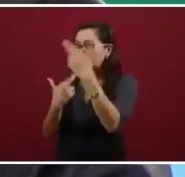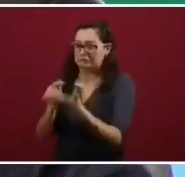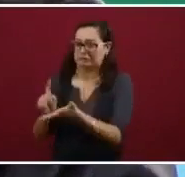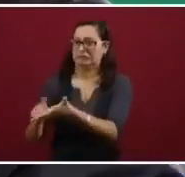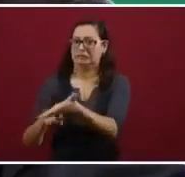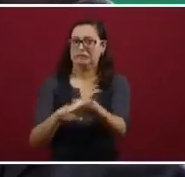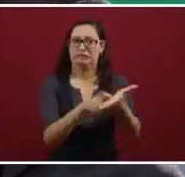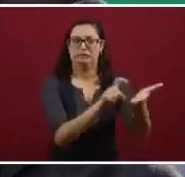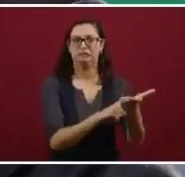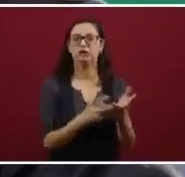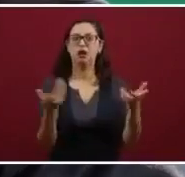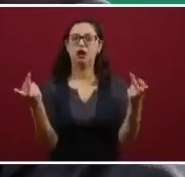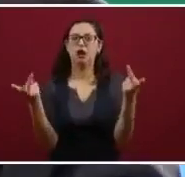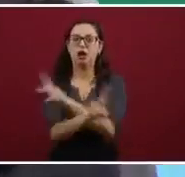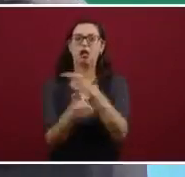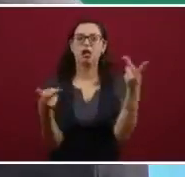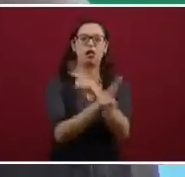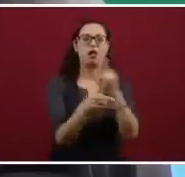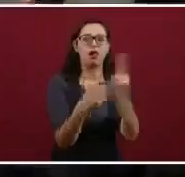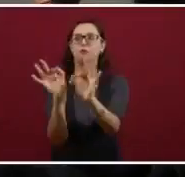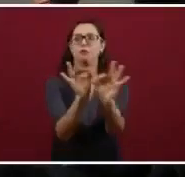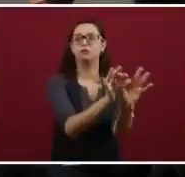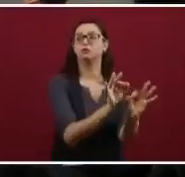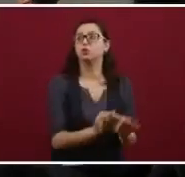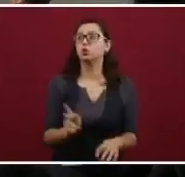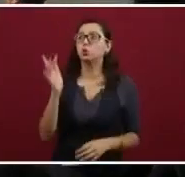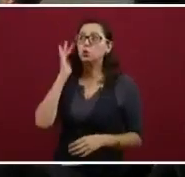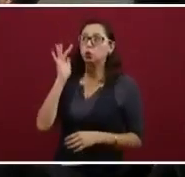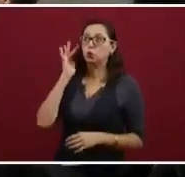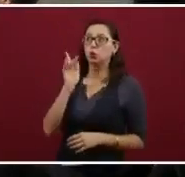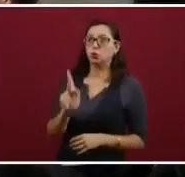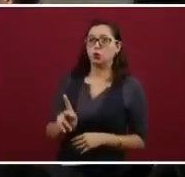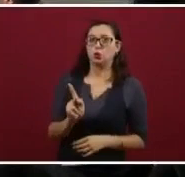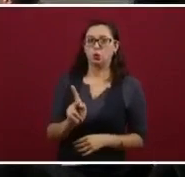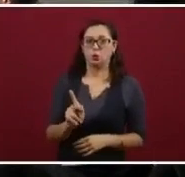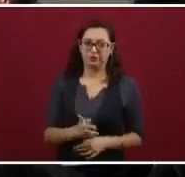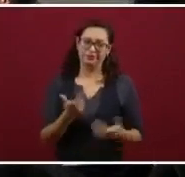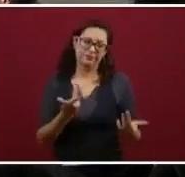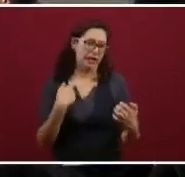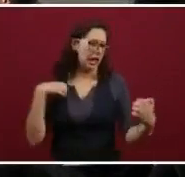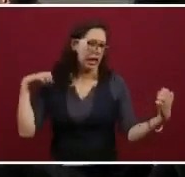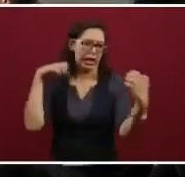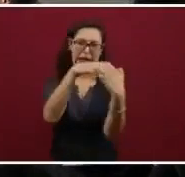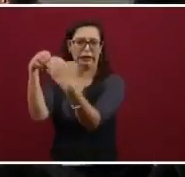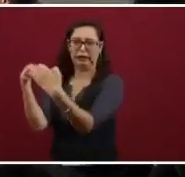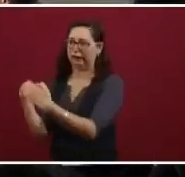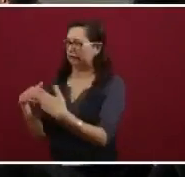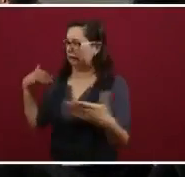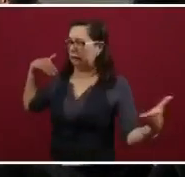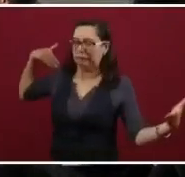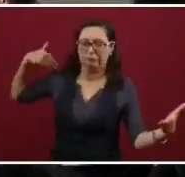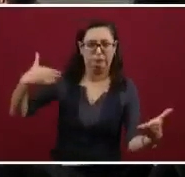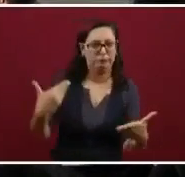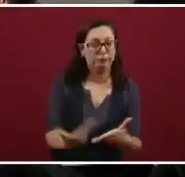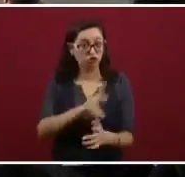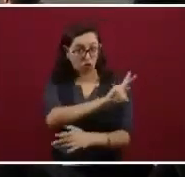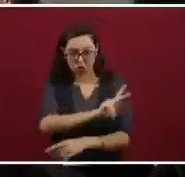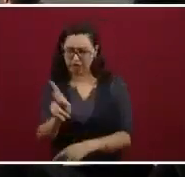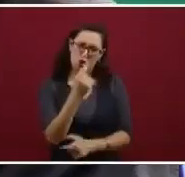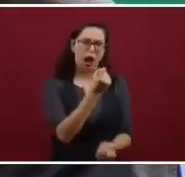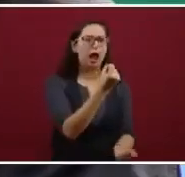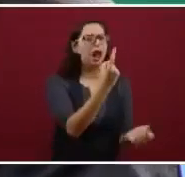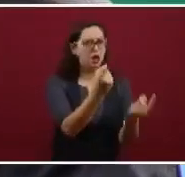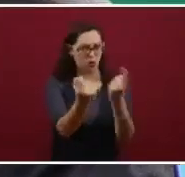proceder como gobierno con todas las áreas a activar en contra de esta práctica abusiva del consumidor,